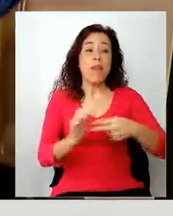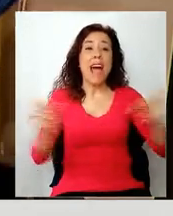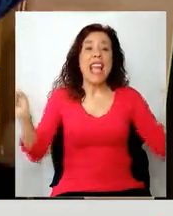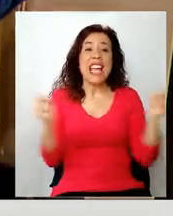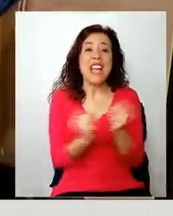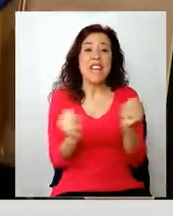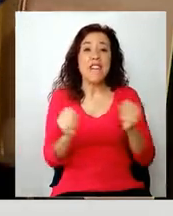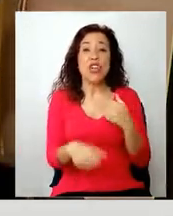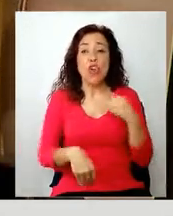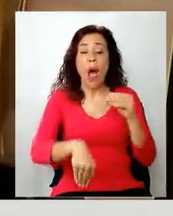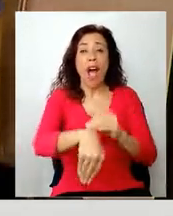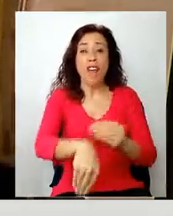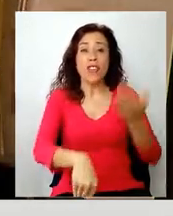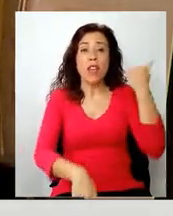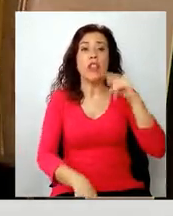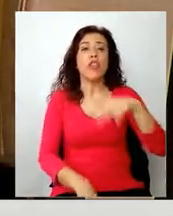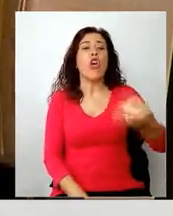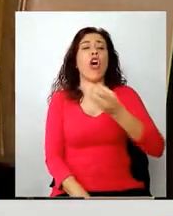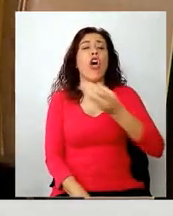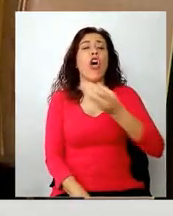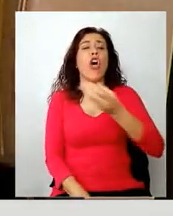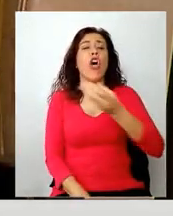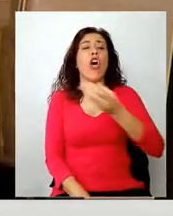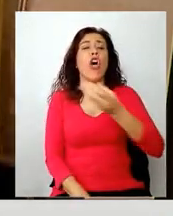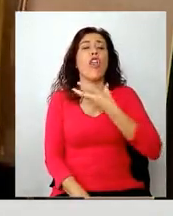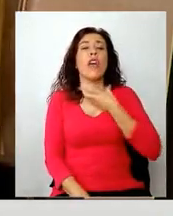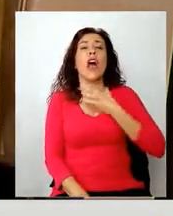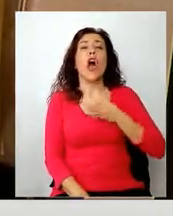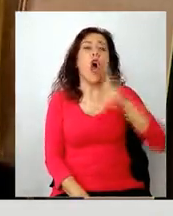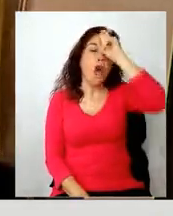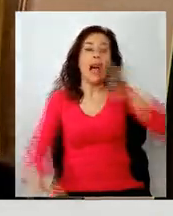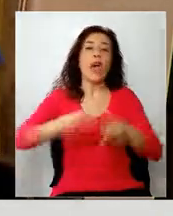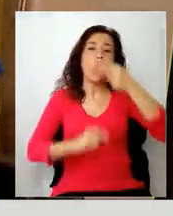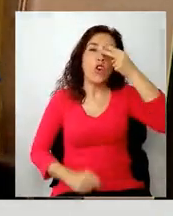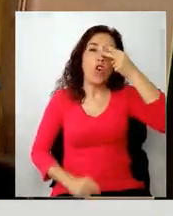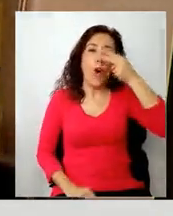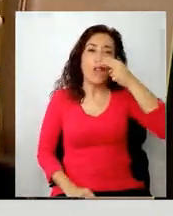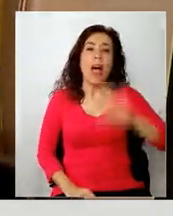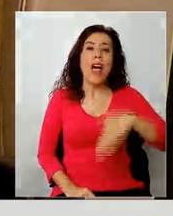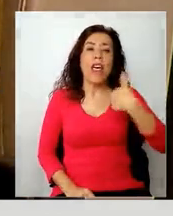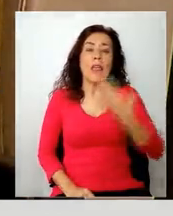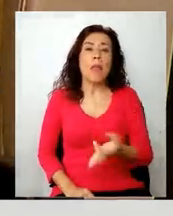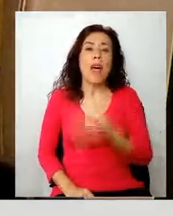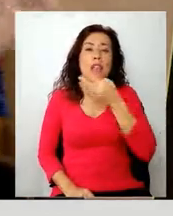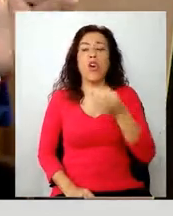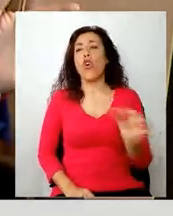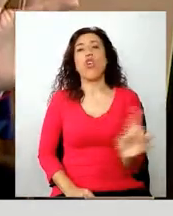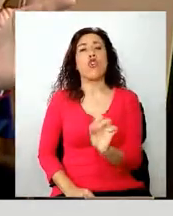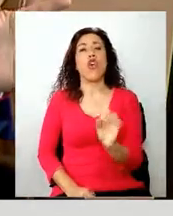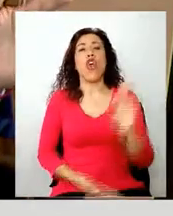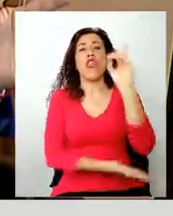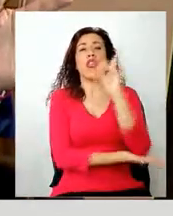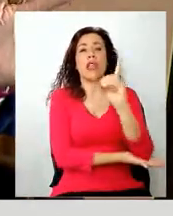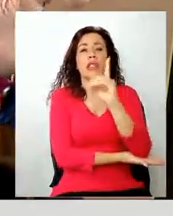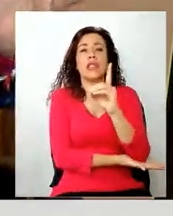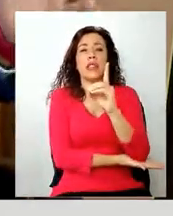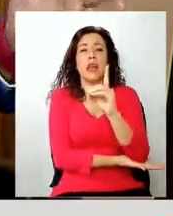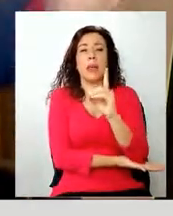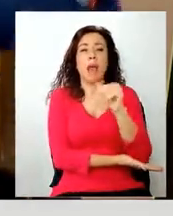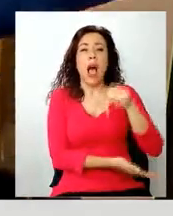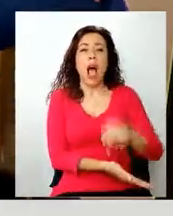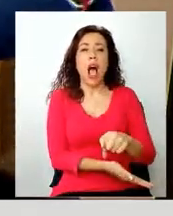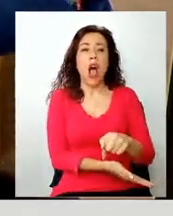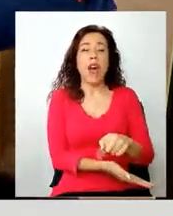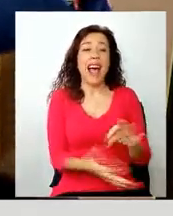que el hospital Se entregaba en noviembre del año pasado luego se dijo no diciembre hoy día tenemos una grave situación y